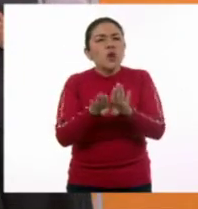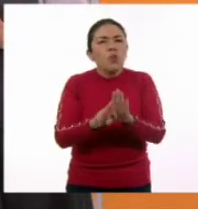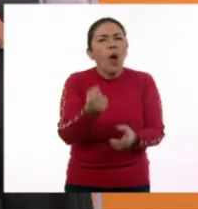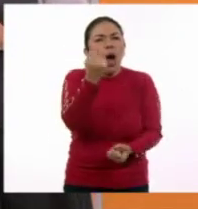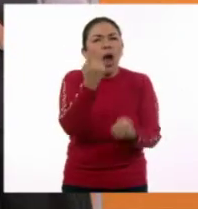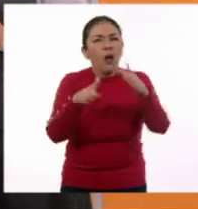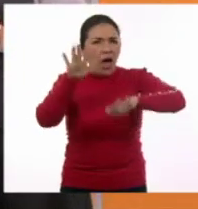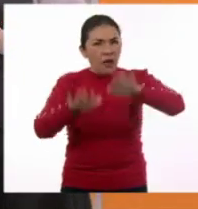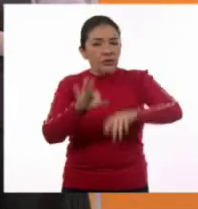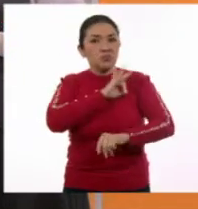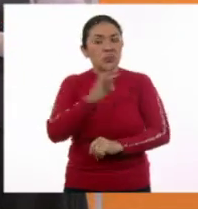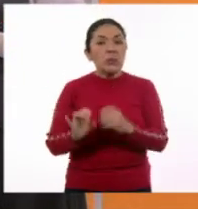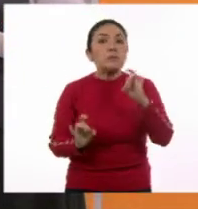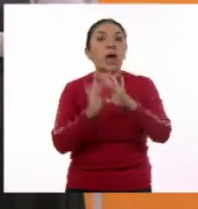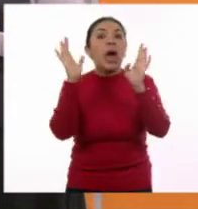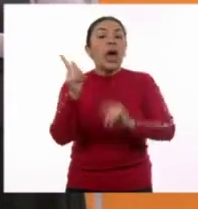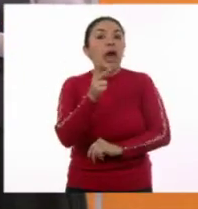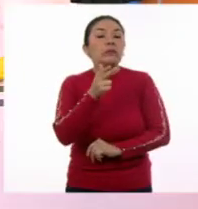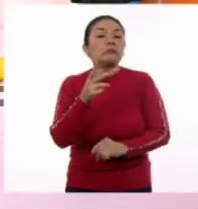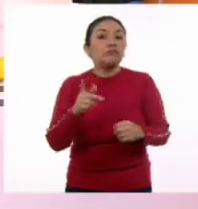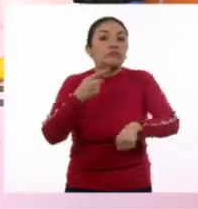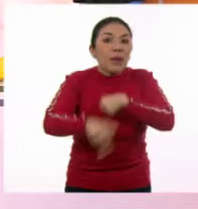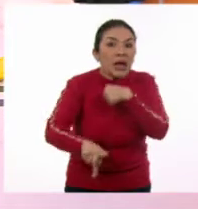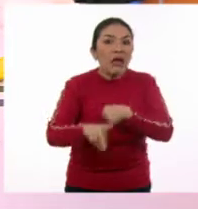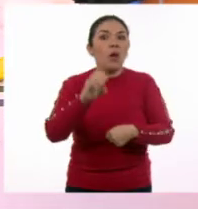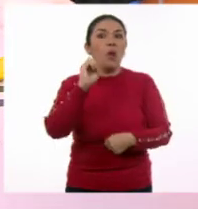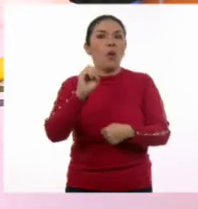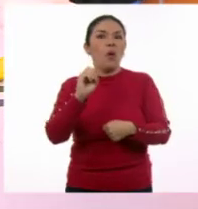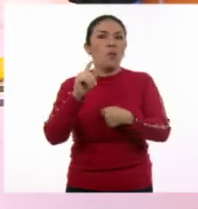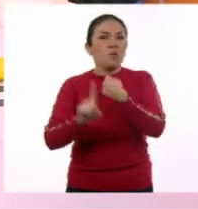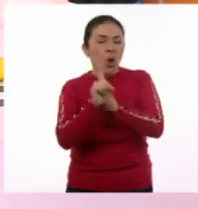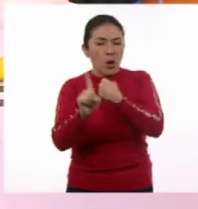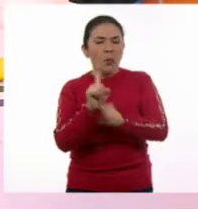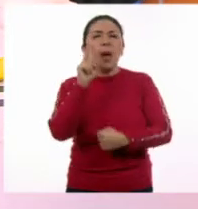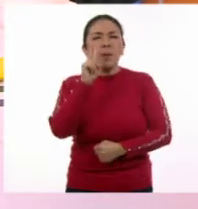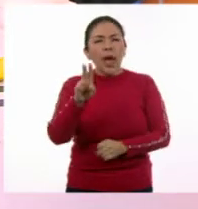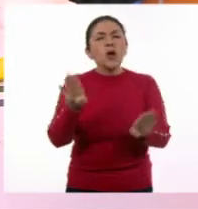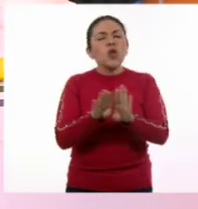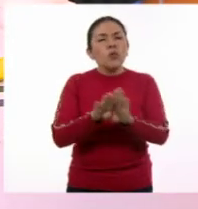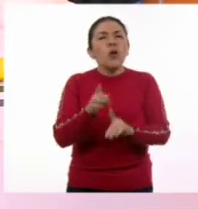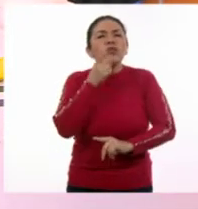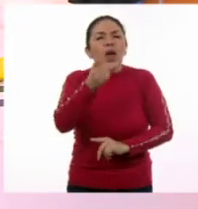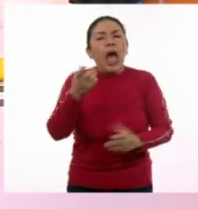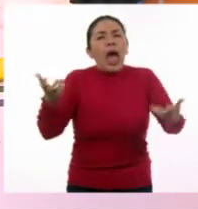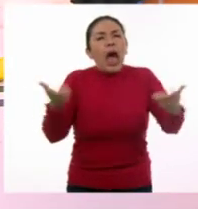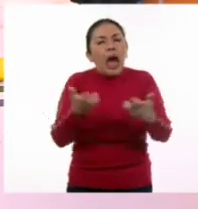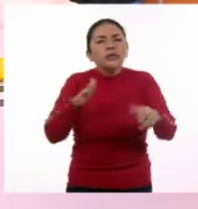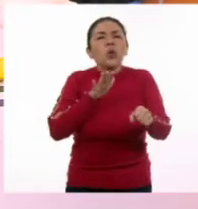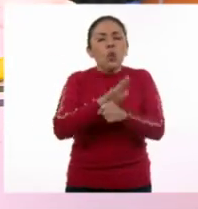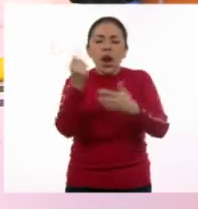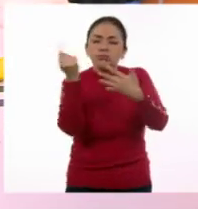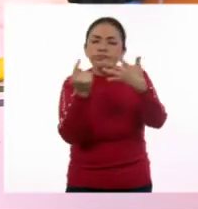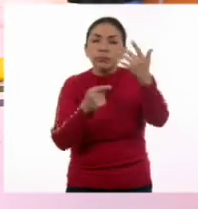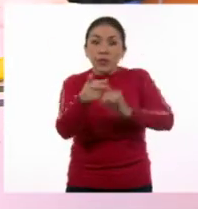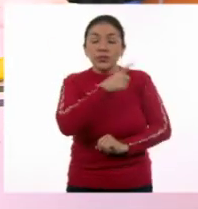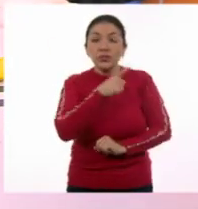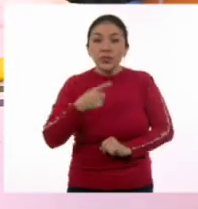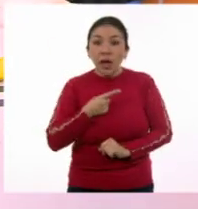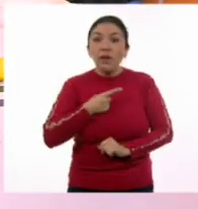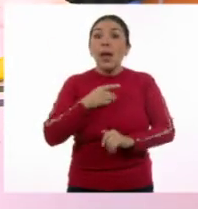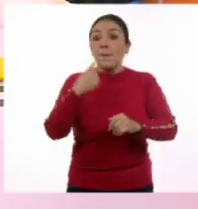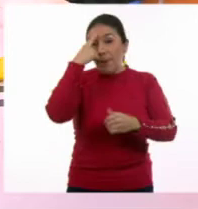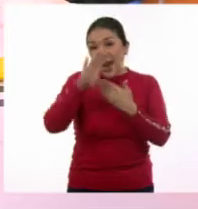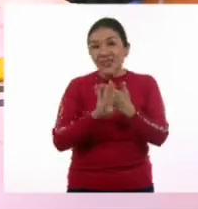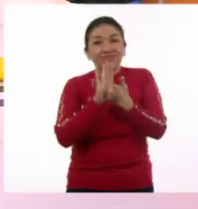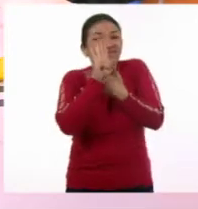que nos pueden poner en peligro nos pueden poner en riesgo y dijimos algunas algunas acciones que debemos hacer para